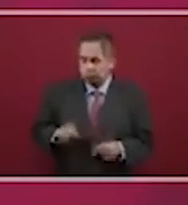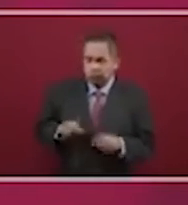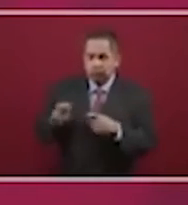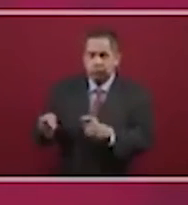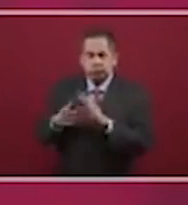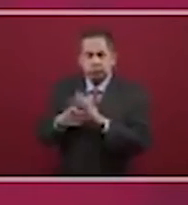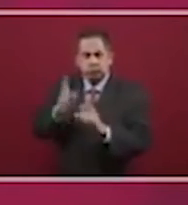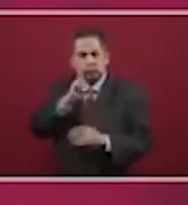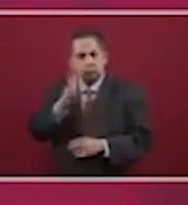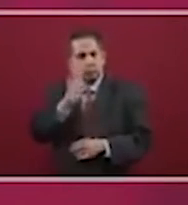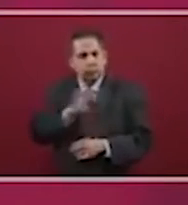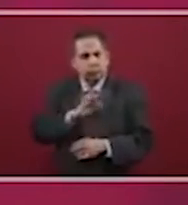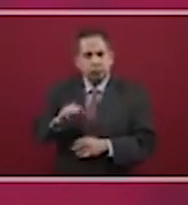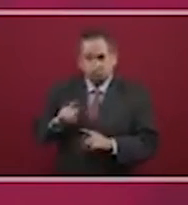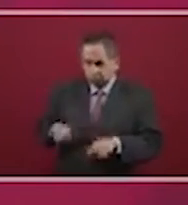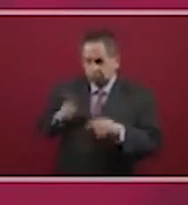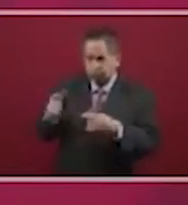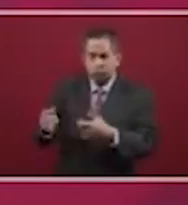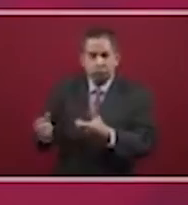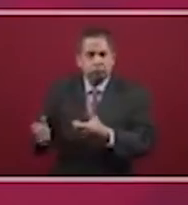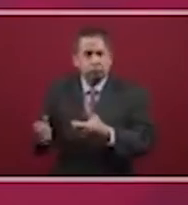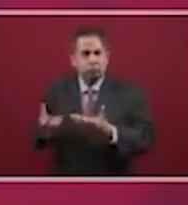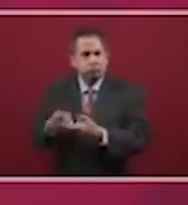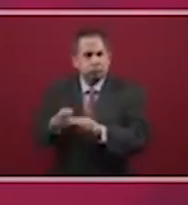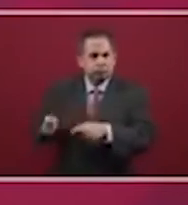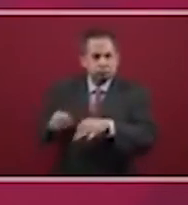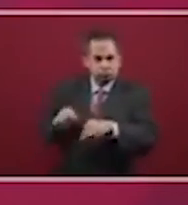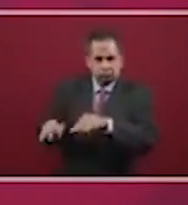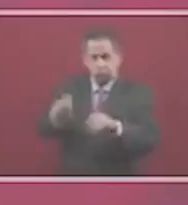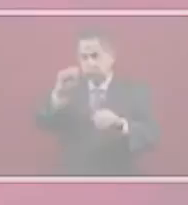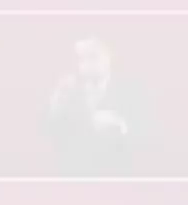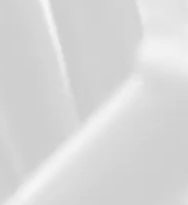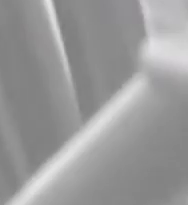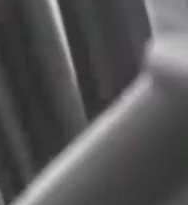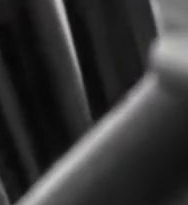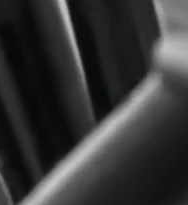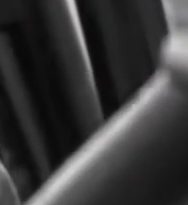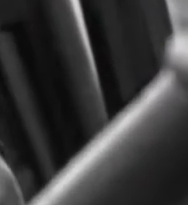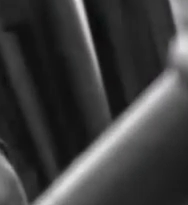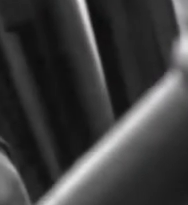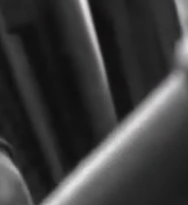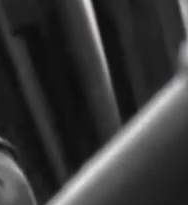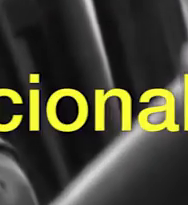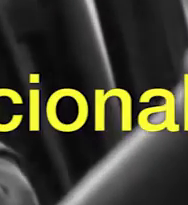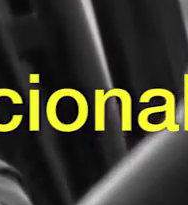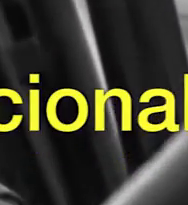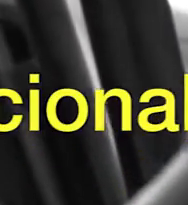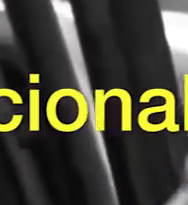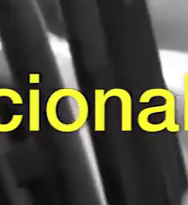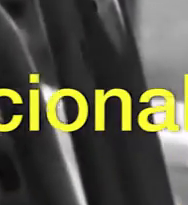otorgando posibilidades para que trabajen en el sur del país.